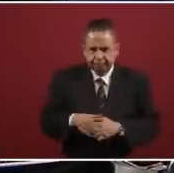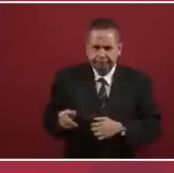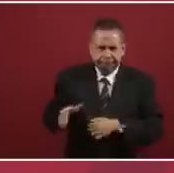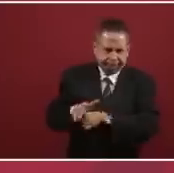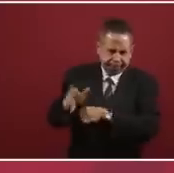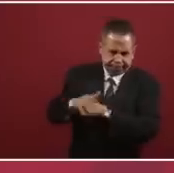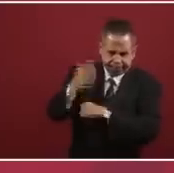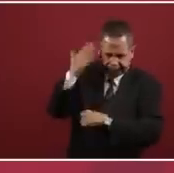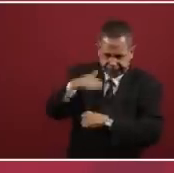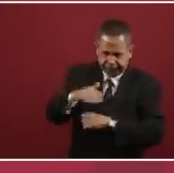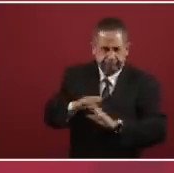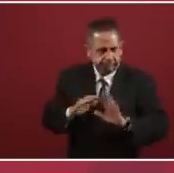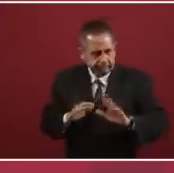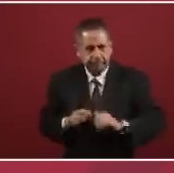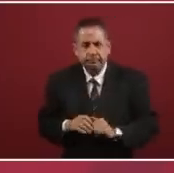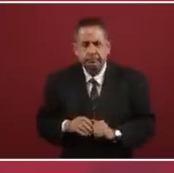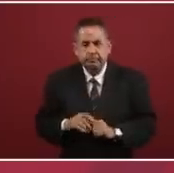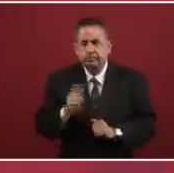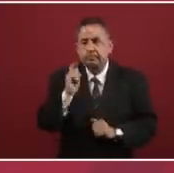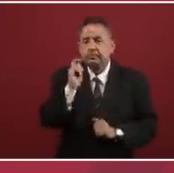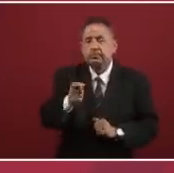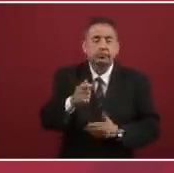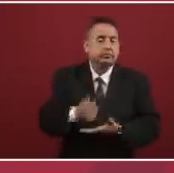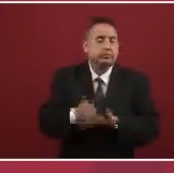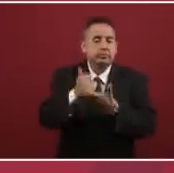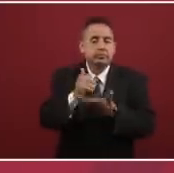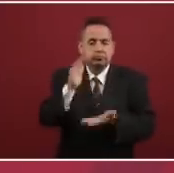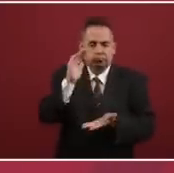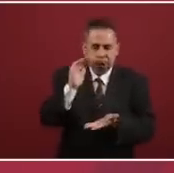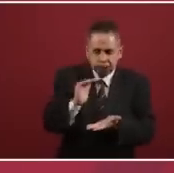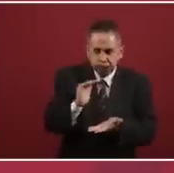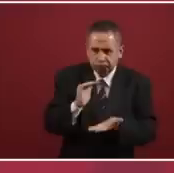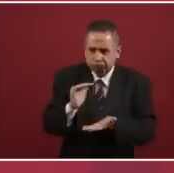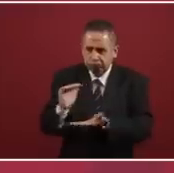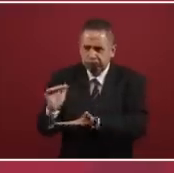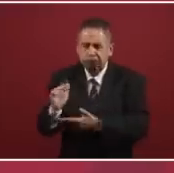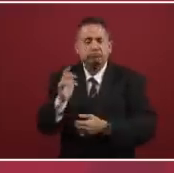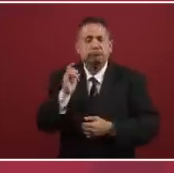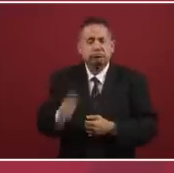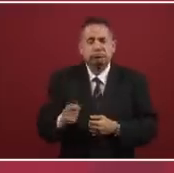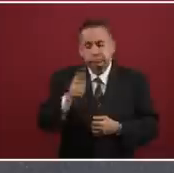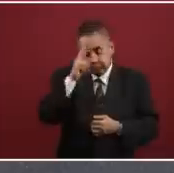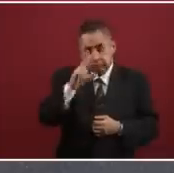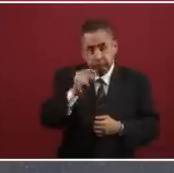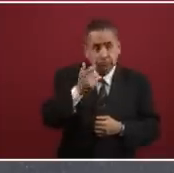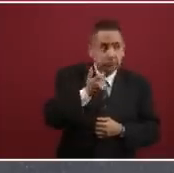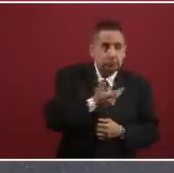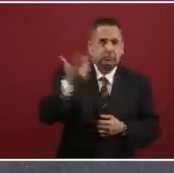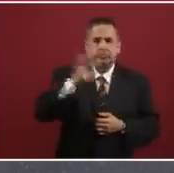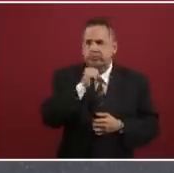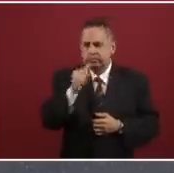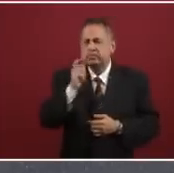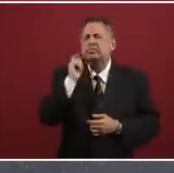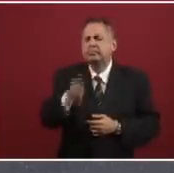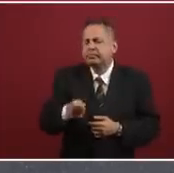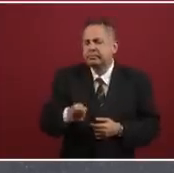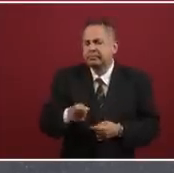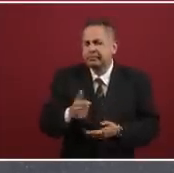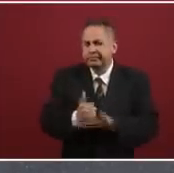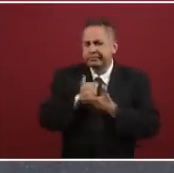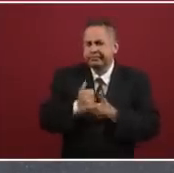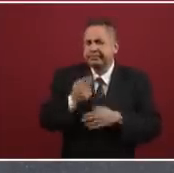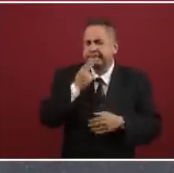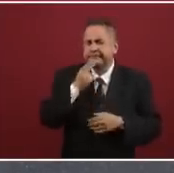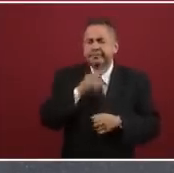Ricardo, pero lo que ha ayudado mucho para que no se dispare la inflación